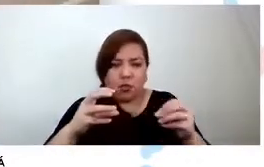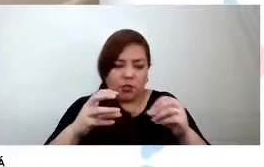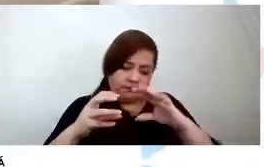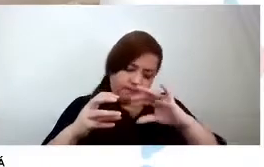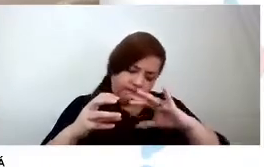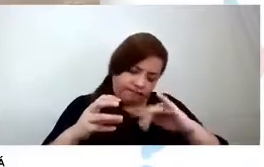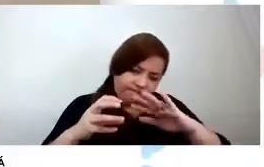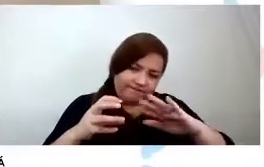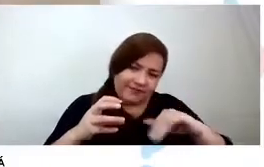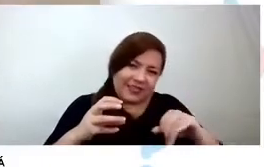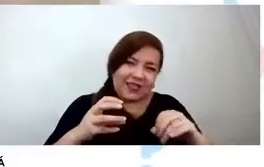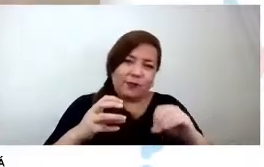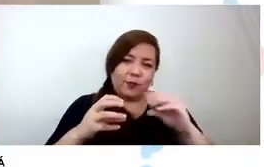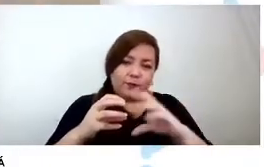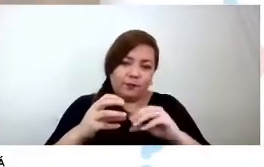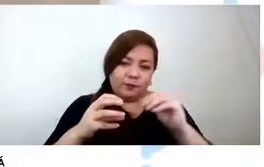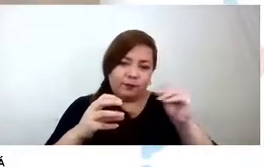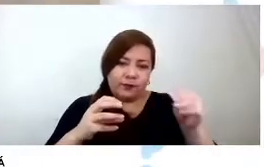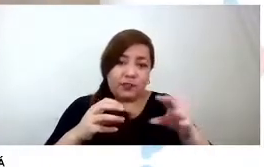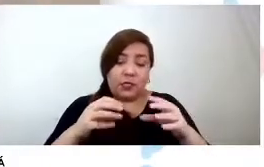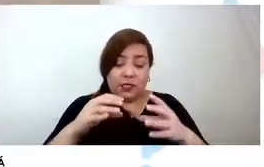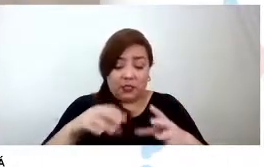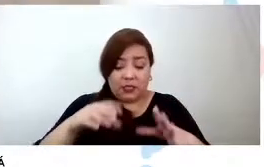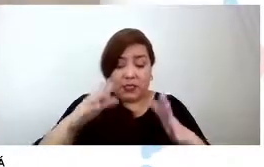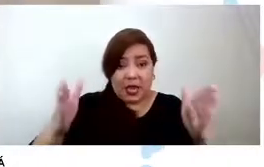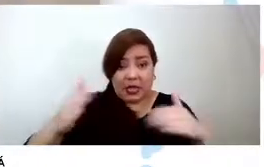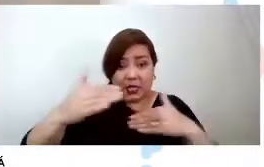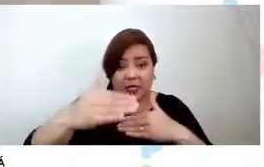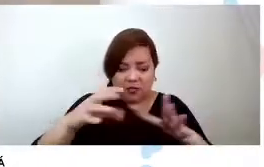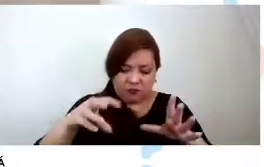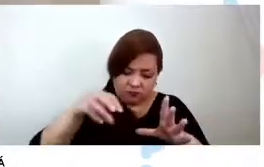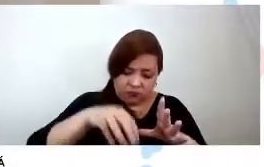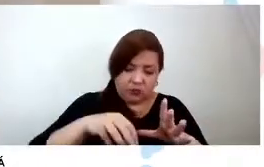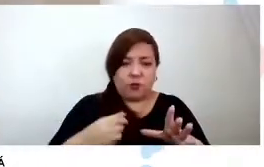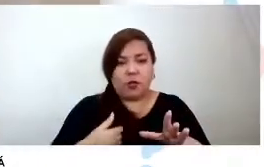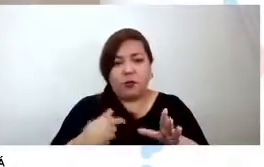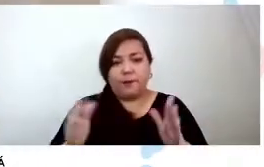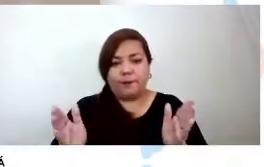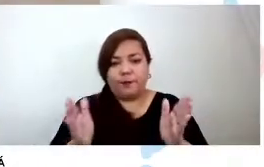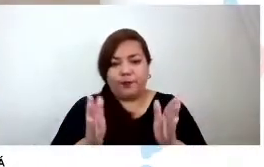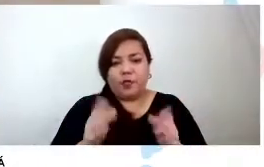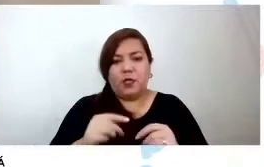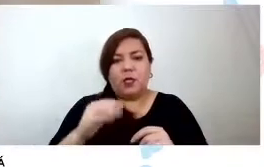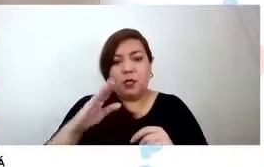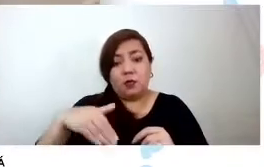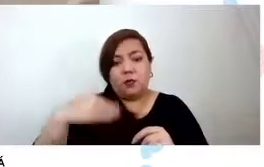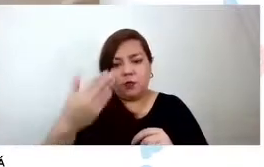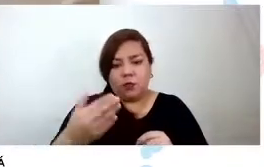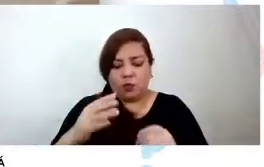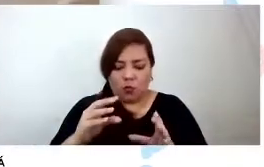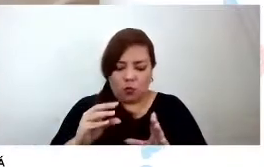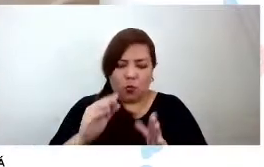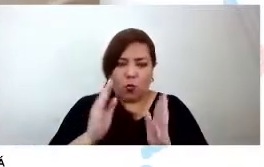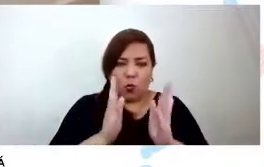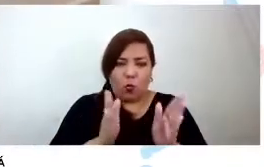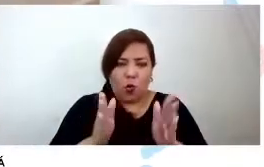superficialmente, lo sacamos de las cajas en las que estaban inicial y luego se les otorgó un embalaje preventivo en el cual pudiesen